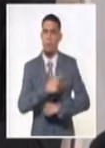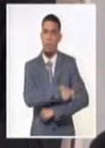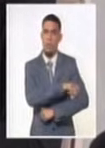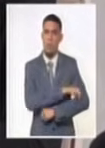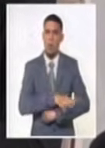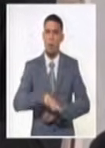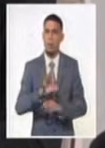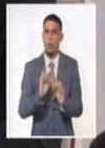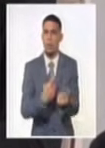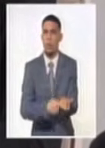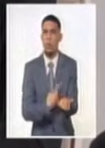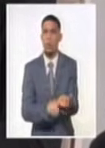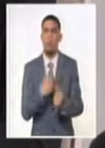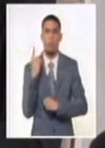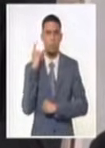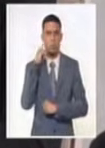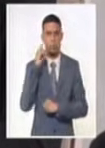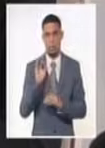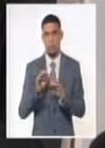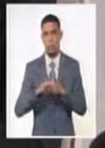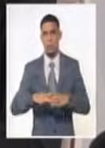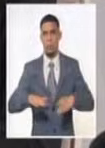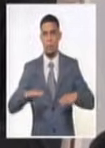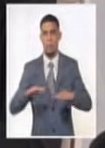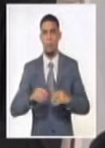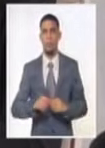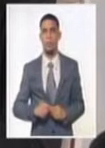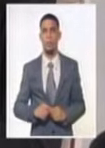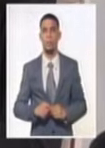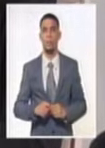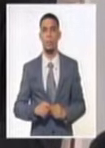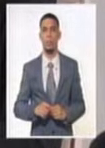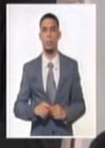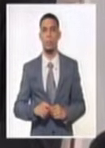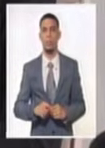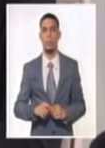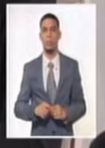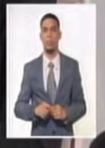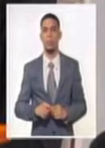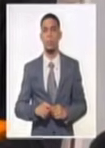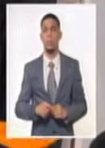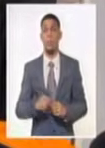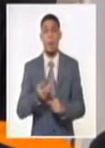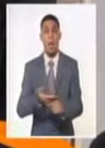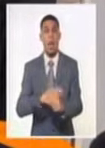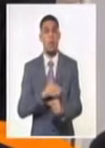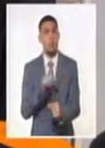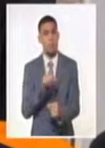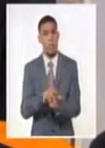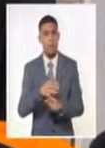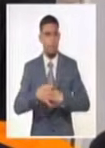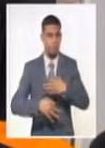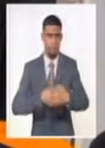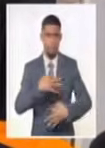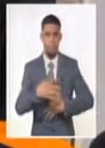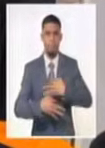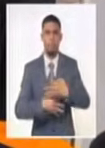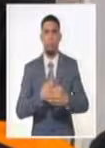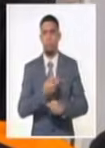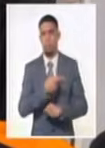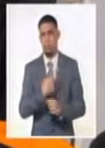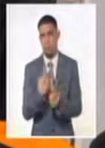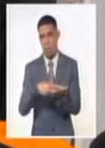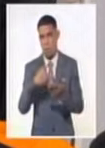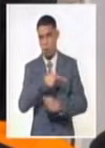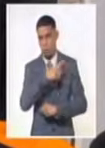espacio de la mesa redonda. Yo quisiera antes de ir directamente, porque bueno, como se ha anunciado, se van a hablar de la